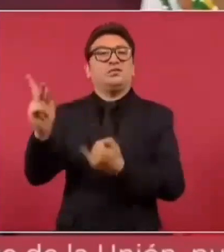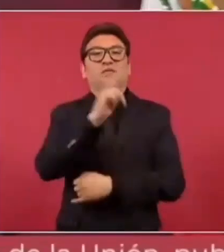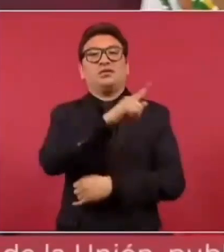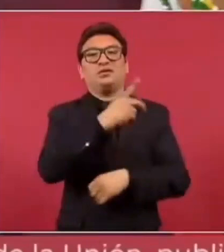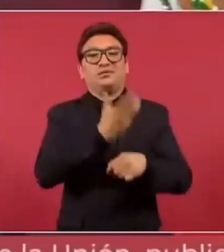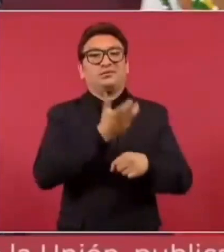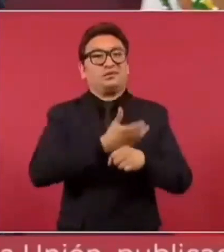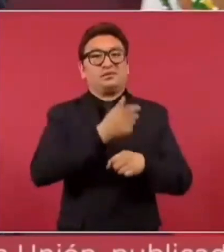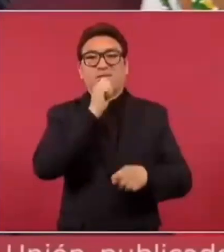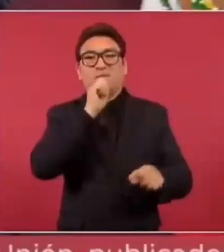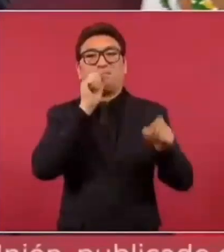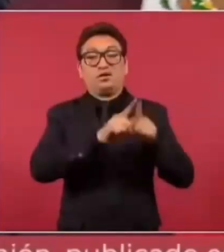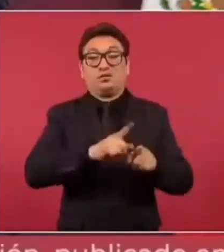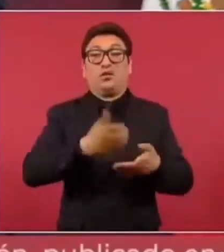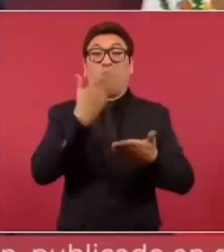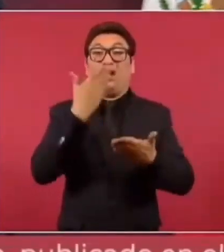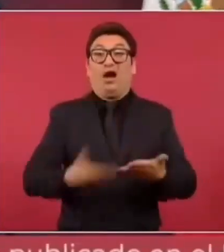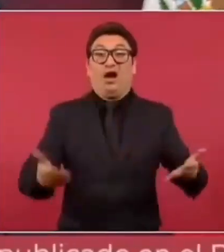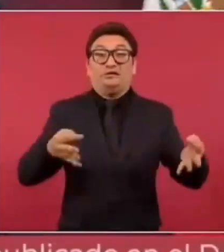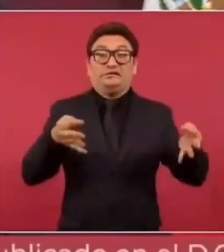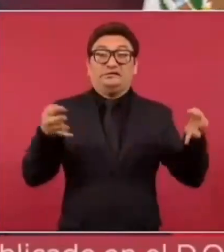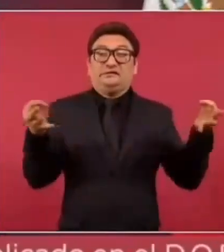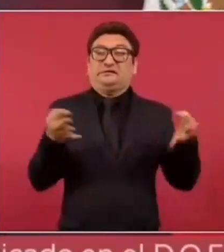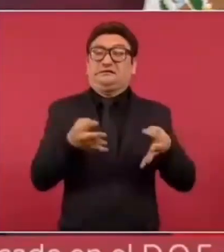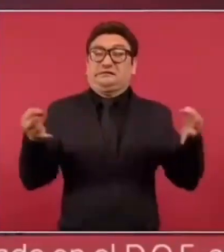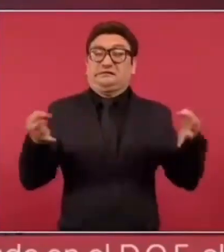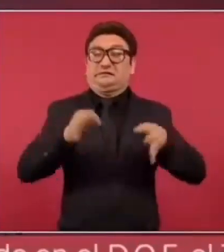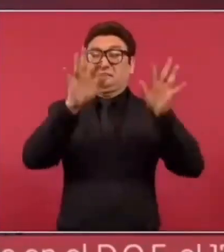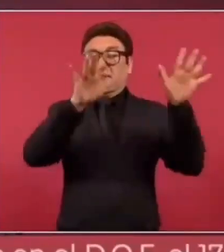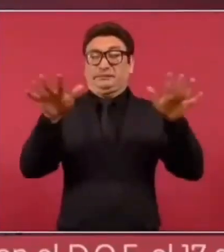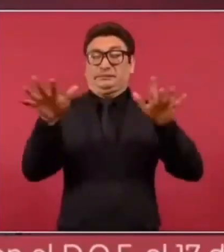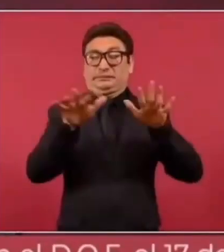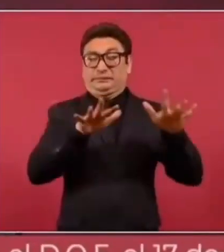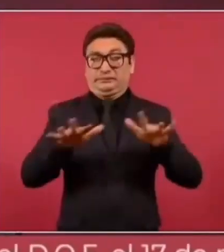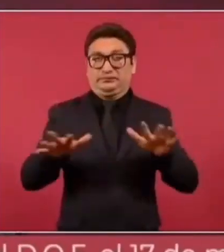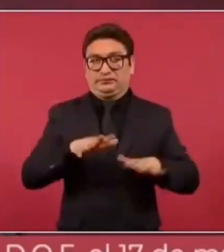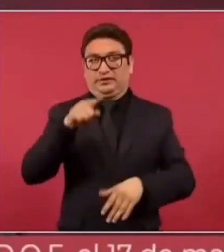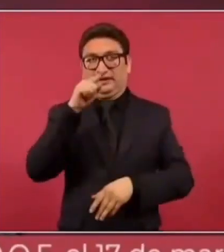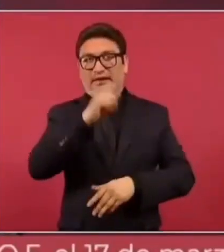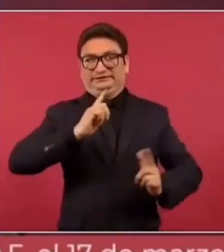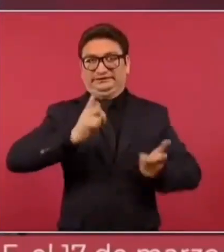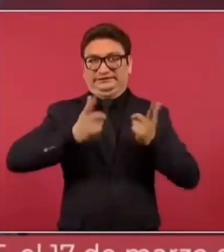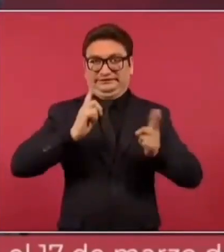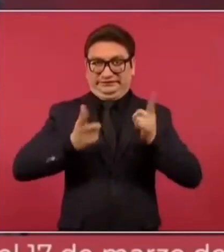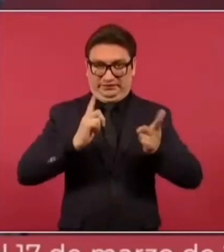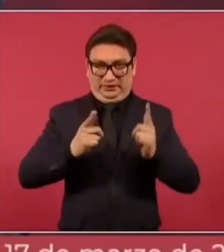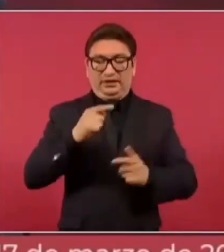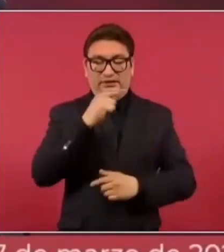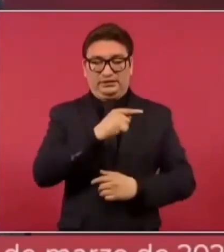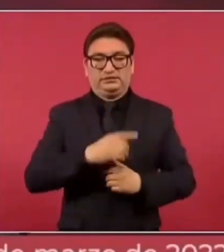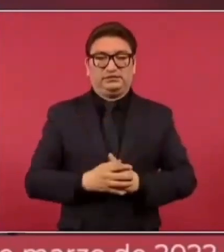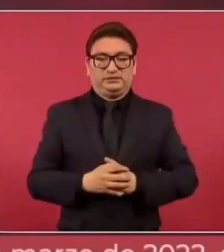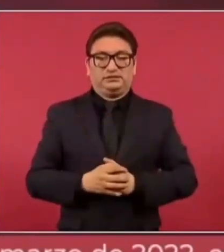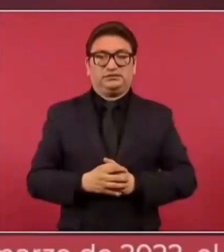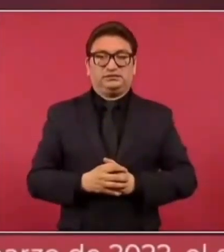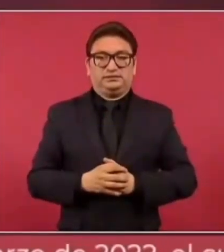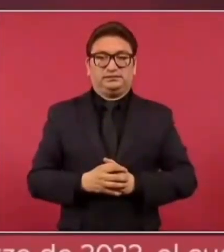Ahora con las heladas hace algún tiempo en Texas,